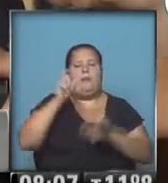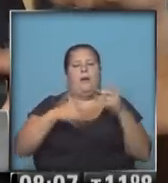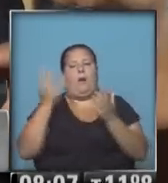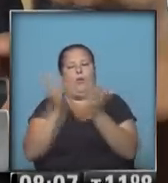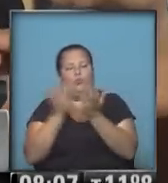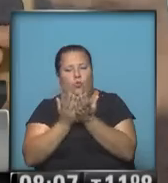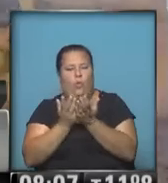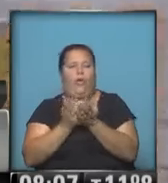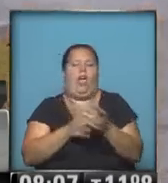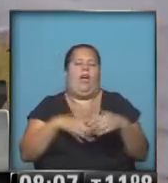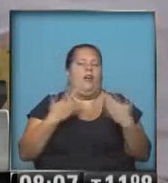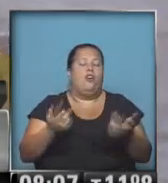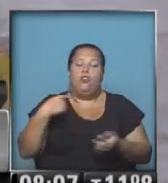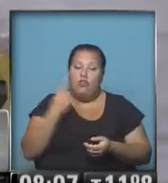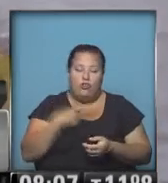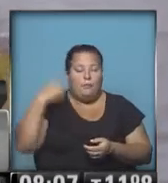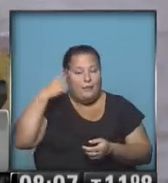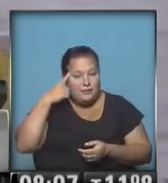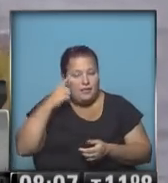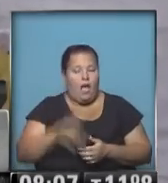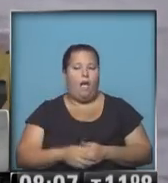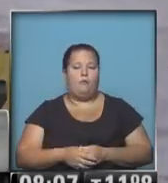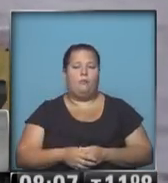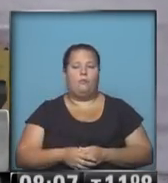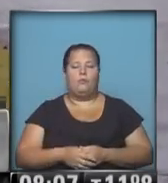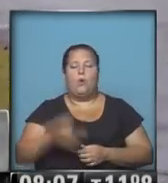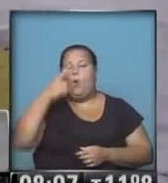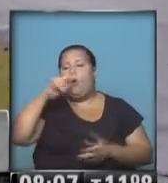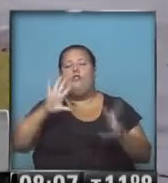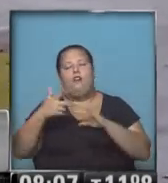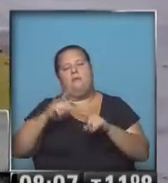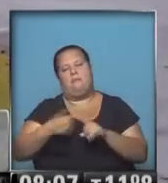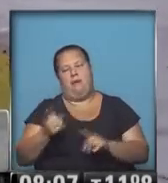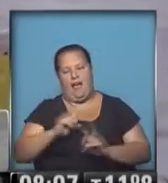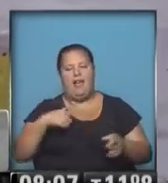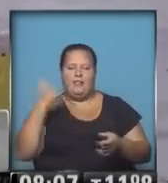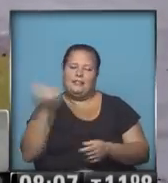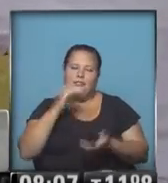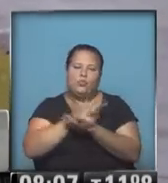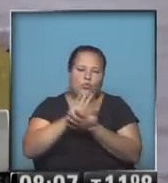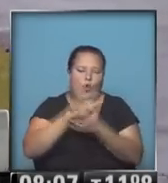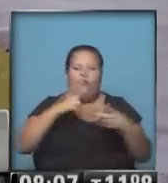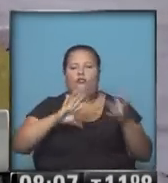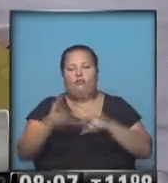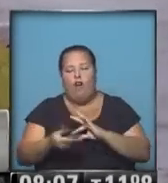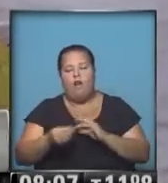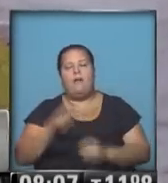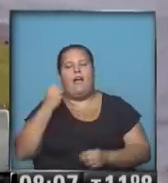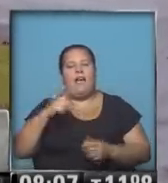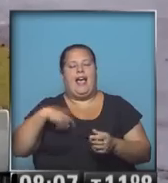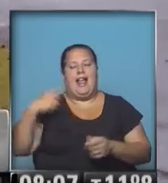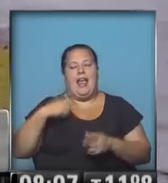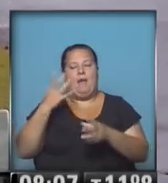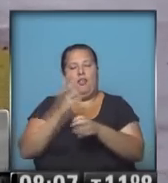ir a estudiar. Así que nosotros creemos que el último camino debe ser el paro. Así que vamos a agotar toda la distancia con los gremios